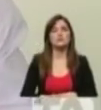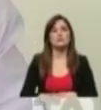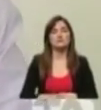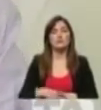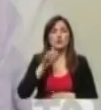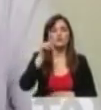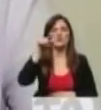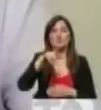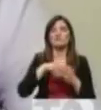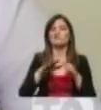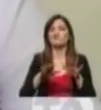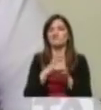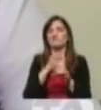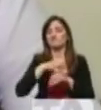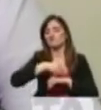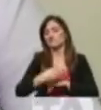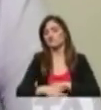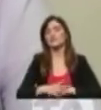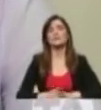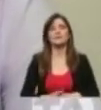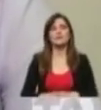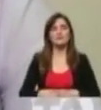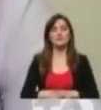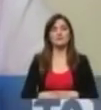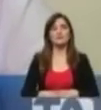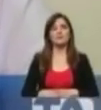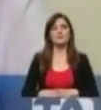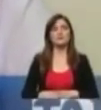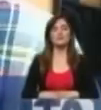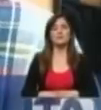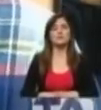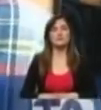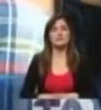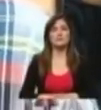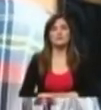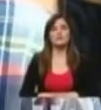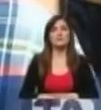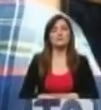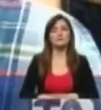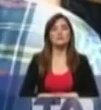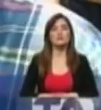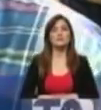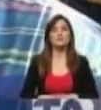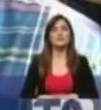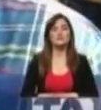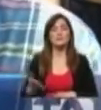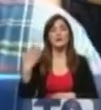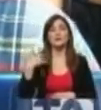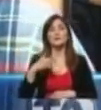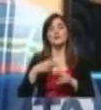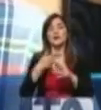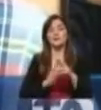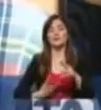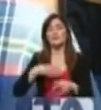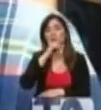de $1,000,000. Por ese concepto en particular, tengo entendido que no tenemos ningún tipo de ingreso. Cuando estaba Correa al frente,